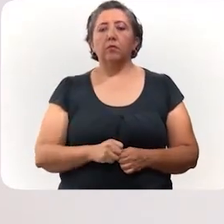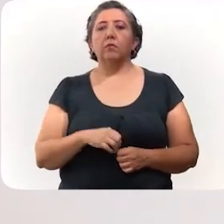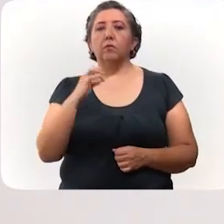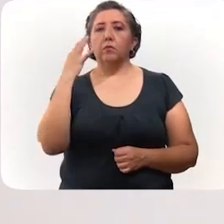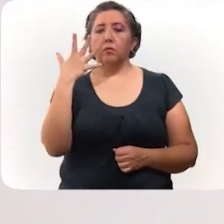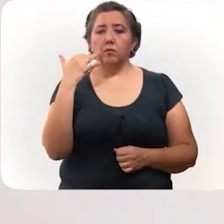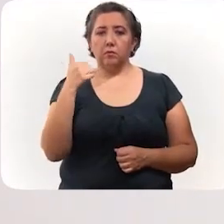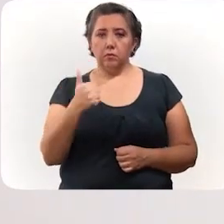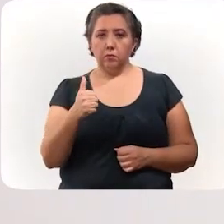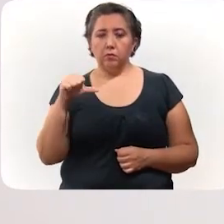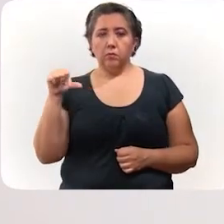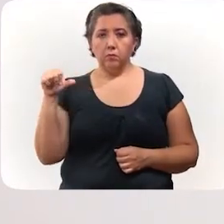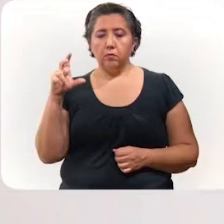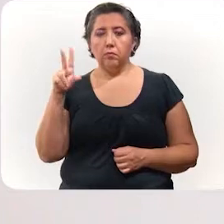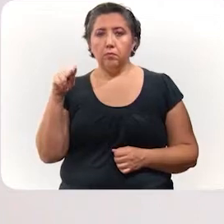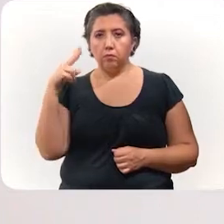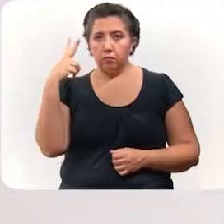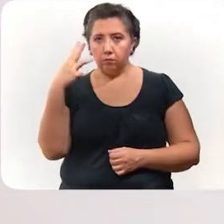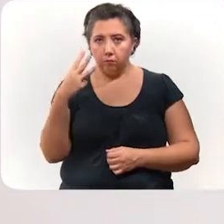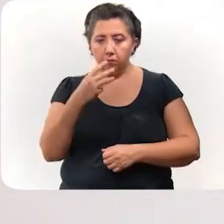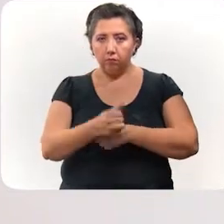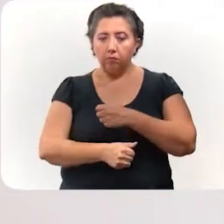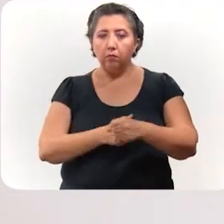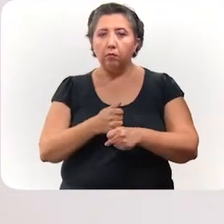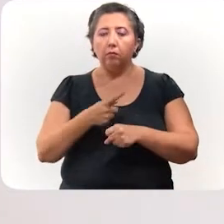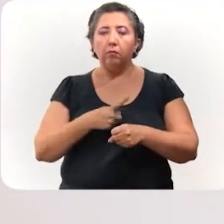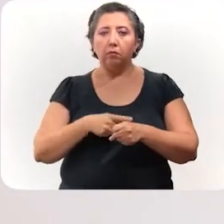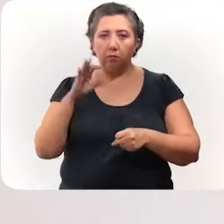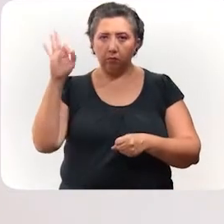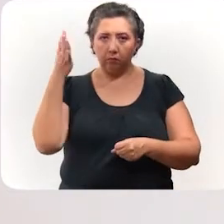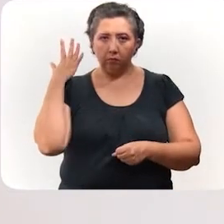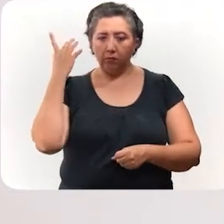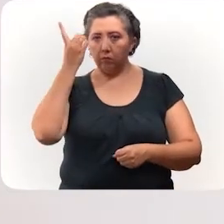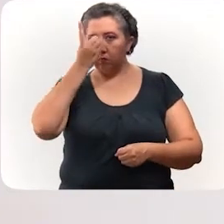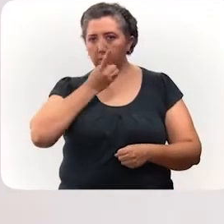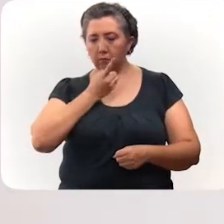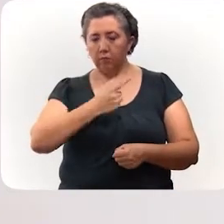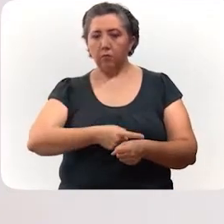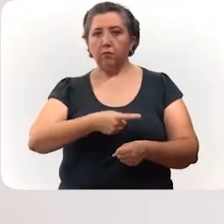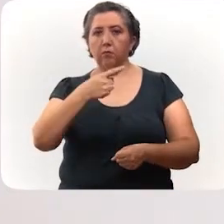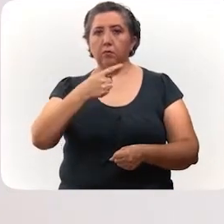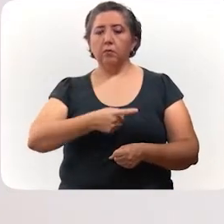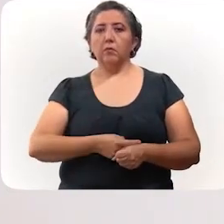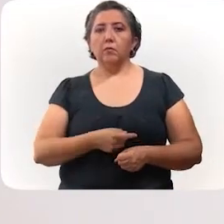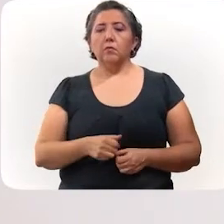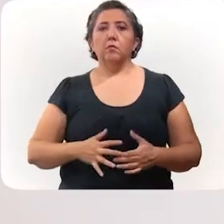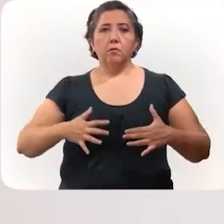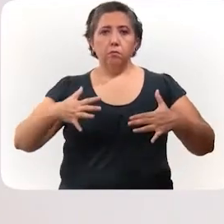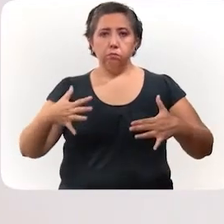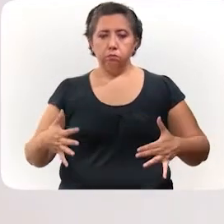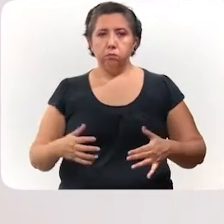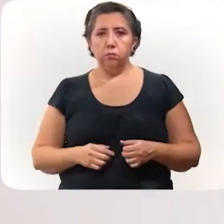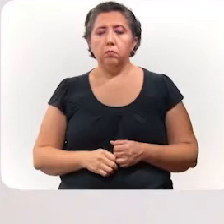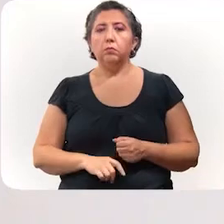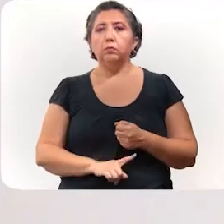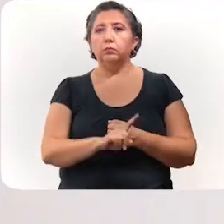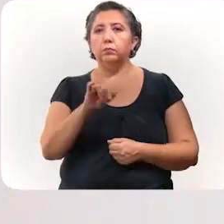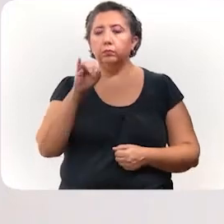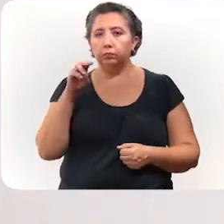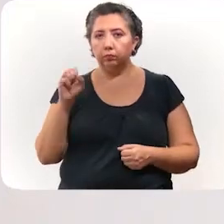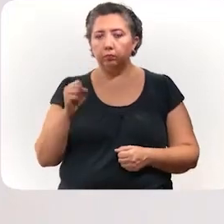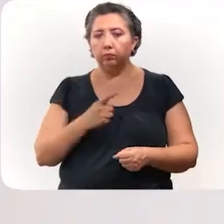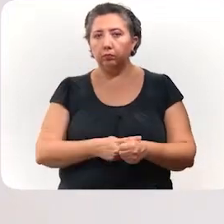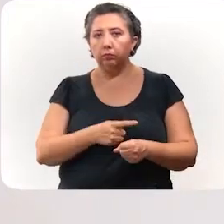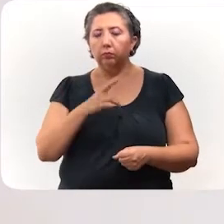de 56 a 83 años. Sus principales enfermedades fueron diabetes, hipertensión arterial, obesidad,